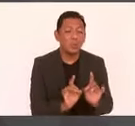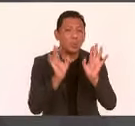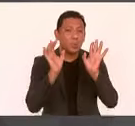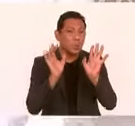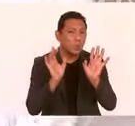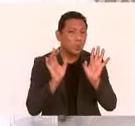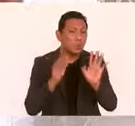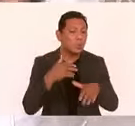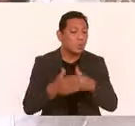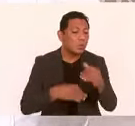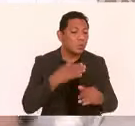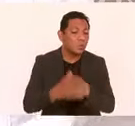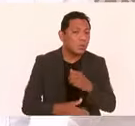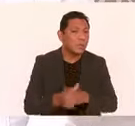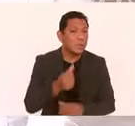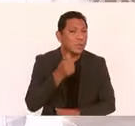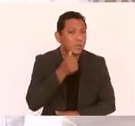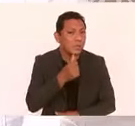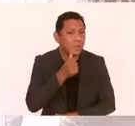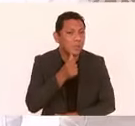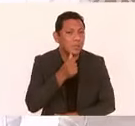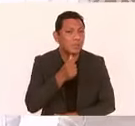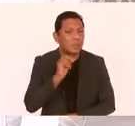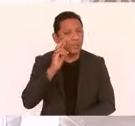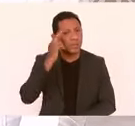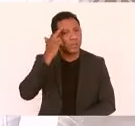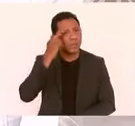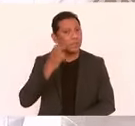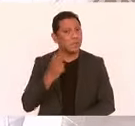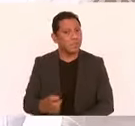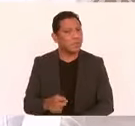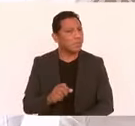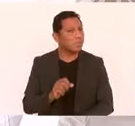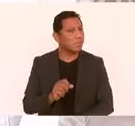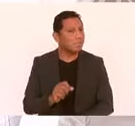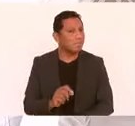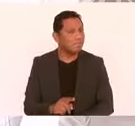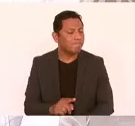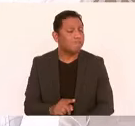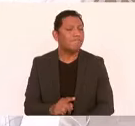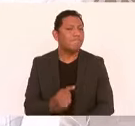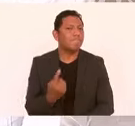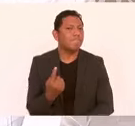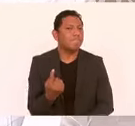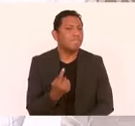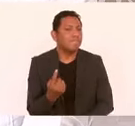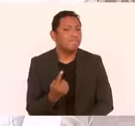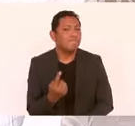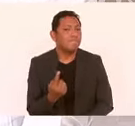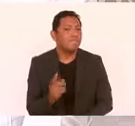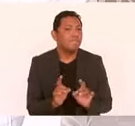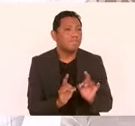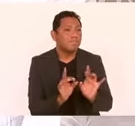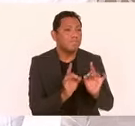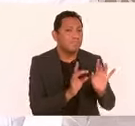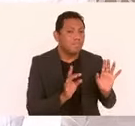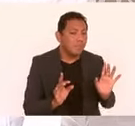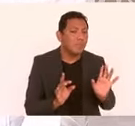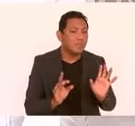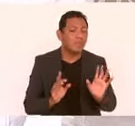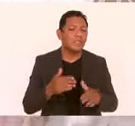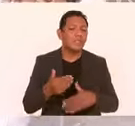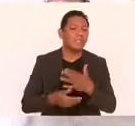han terminado se hace siempre algo de retórica. Es en ese mismo momento que de la desgracia, cuando uno se